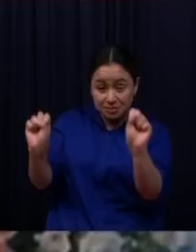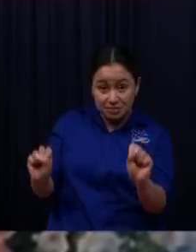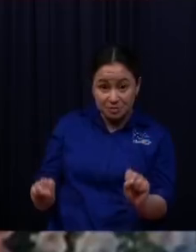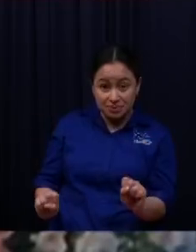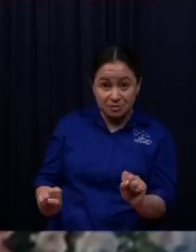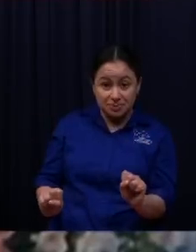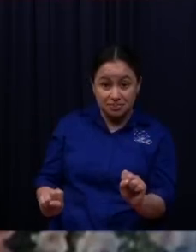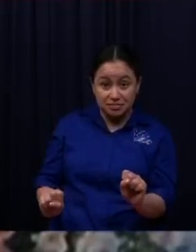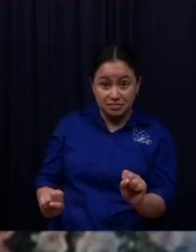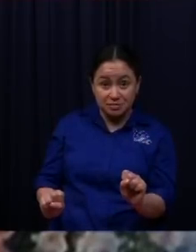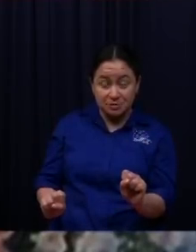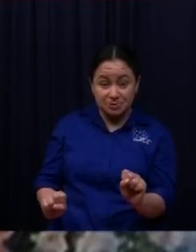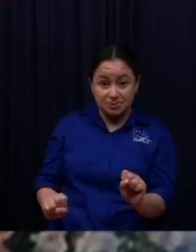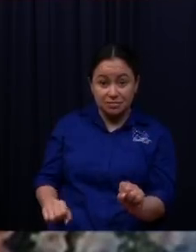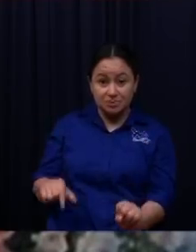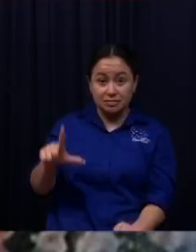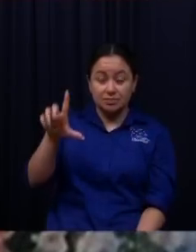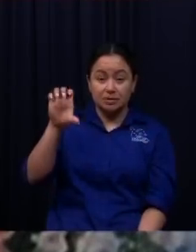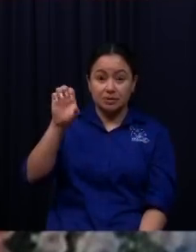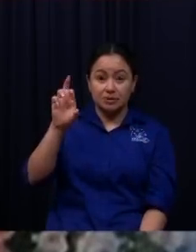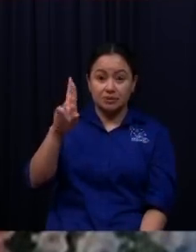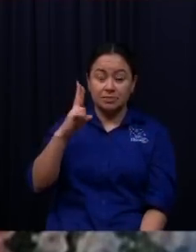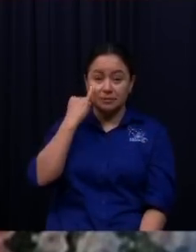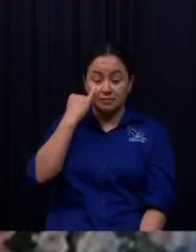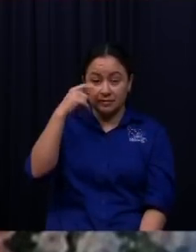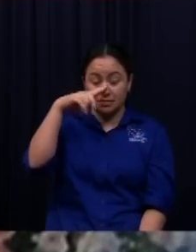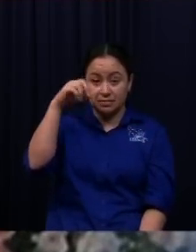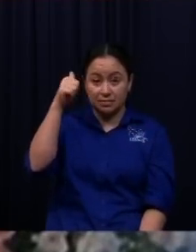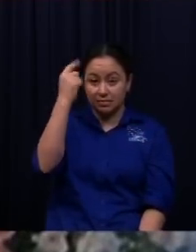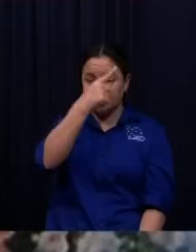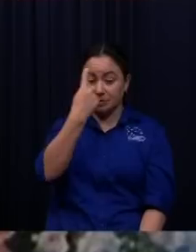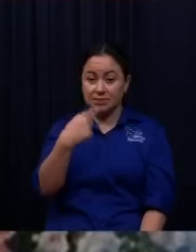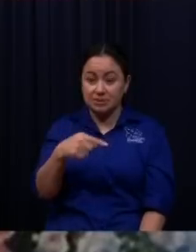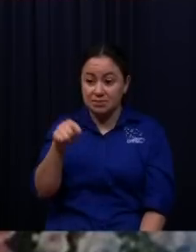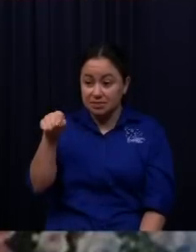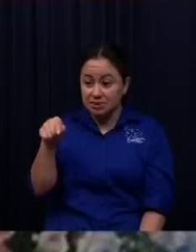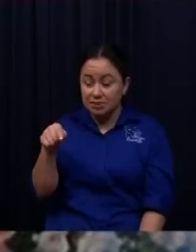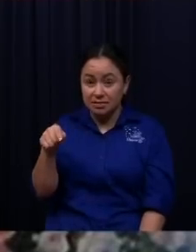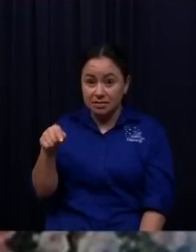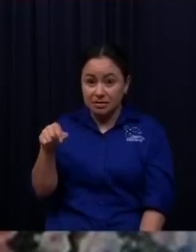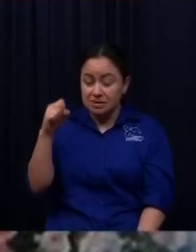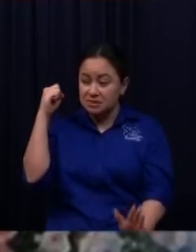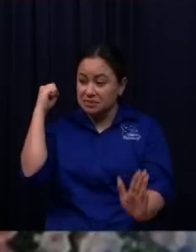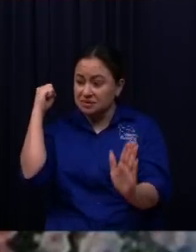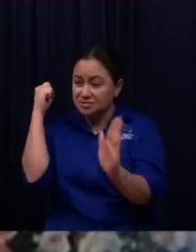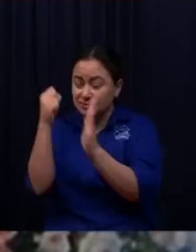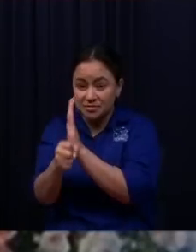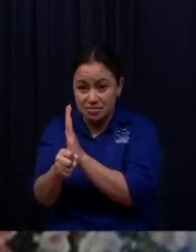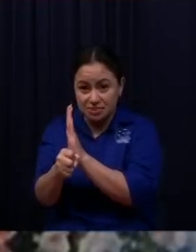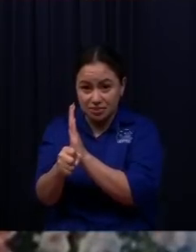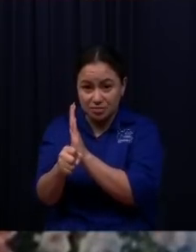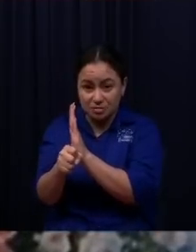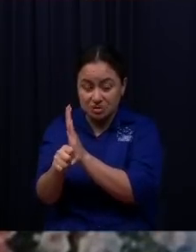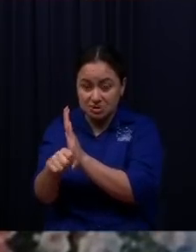de los levitas. Allá había sacrificios, corderos,